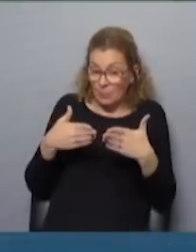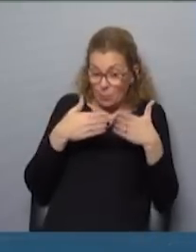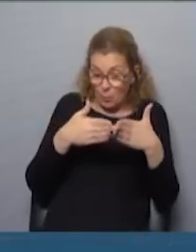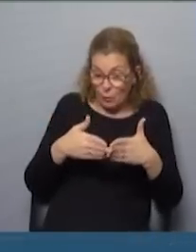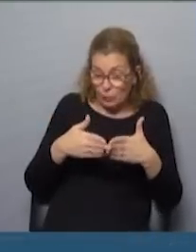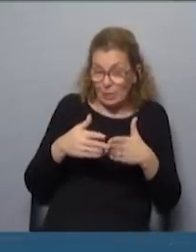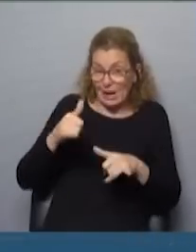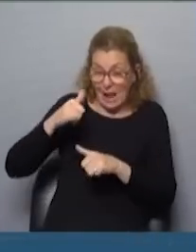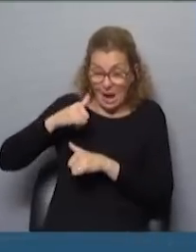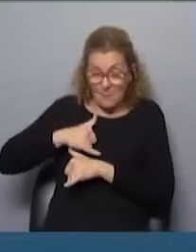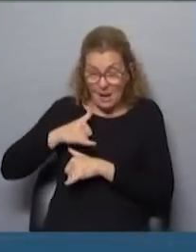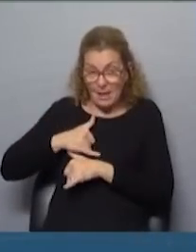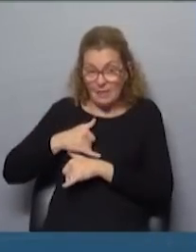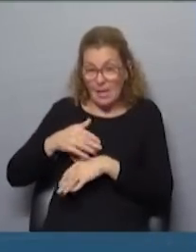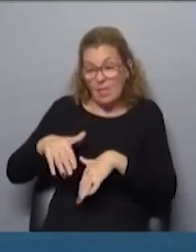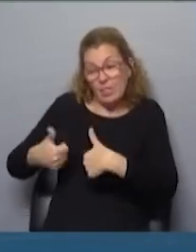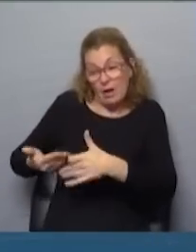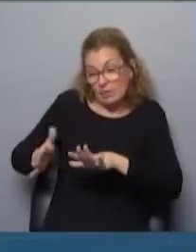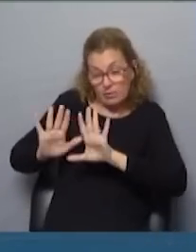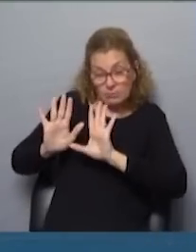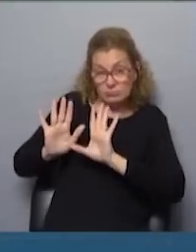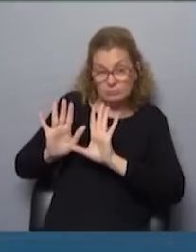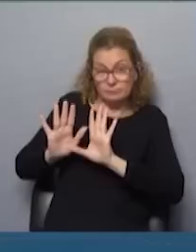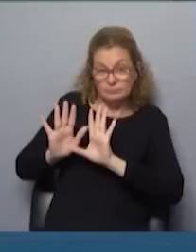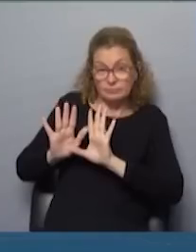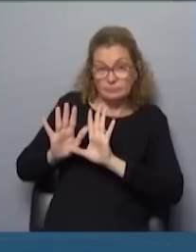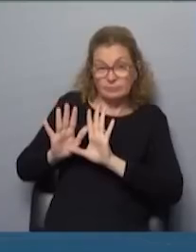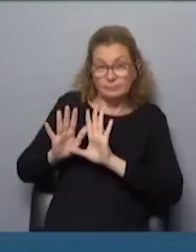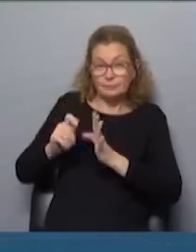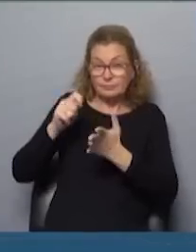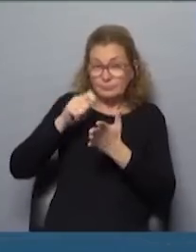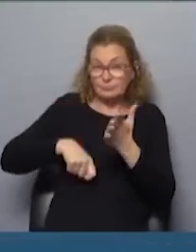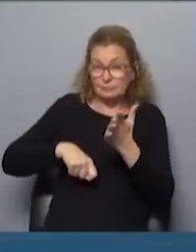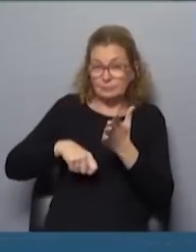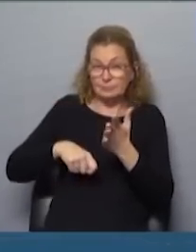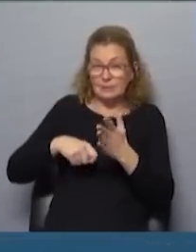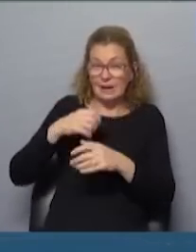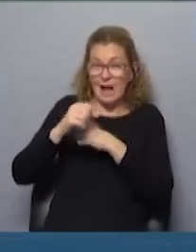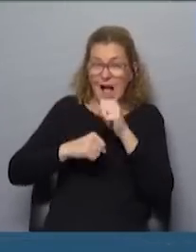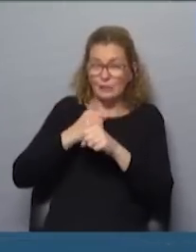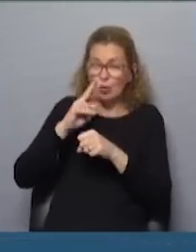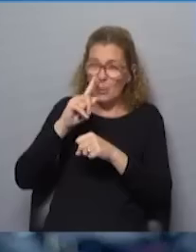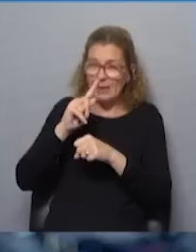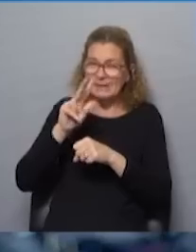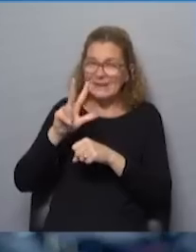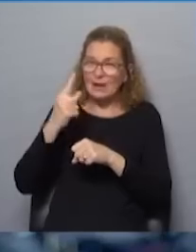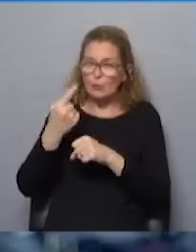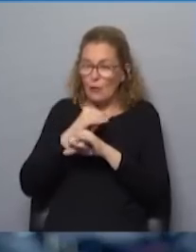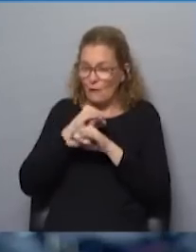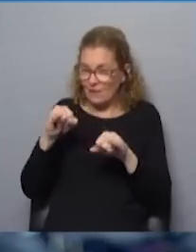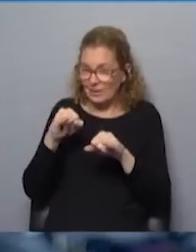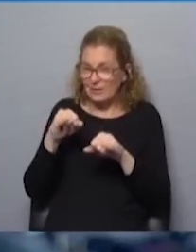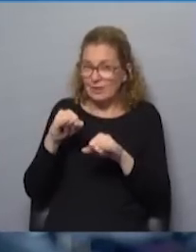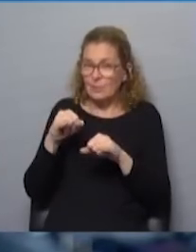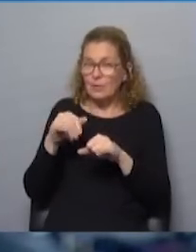que la armada dejase de utilizar los lamas tiene un contrato que se vence en el 2003 como dato